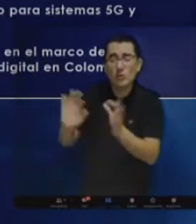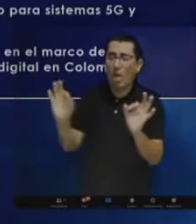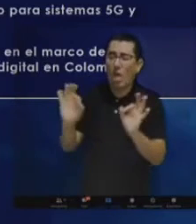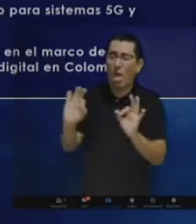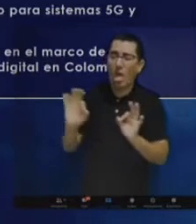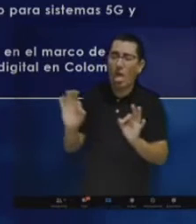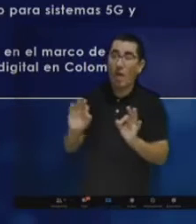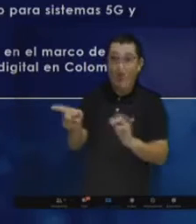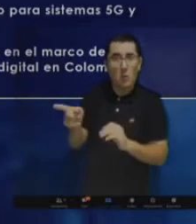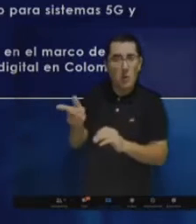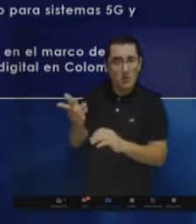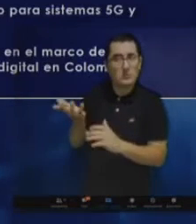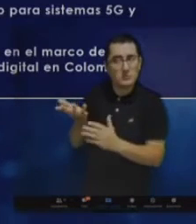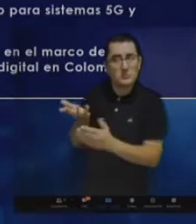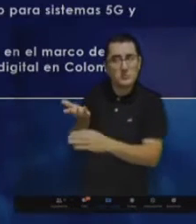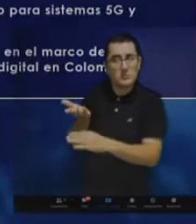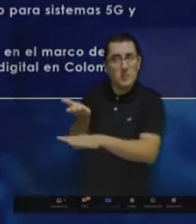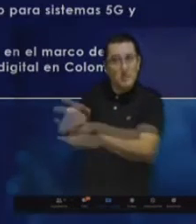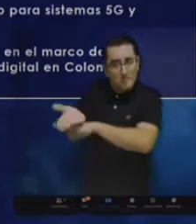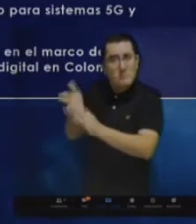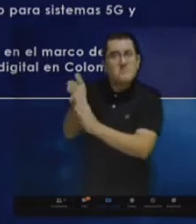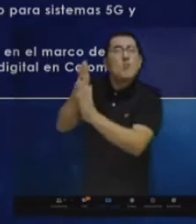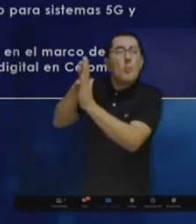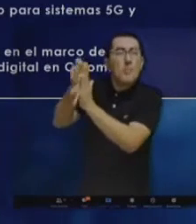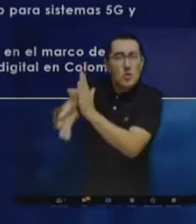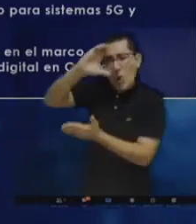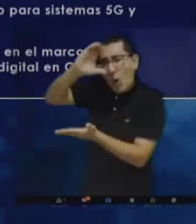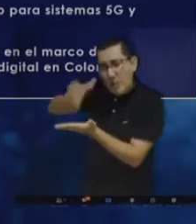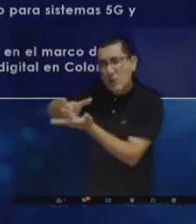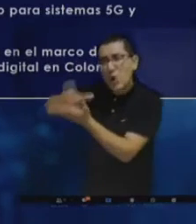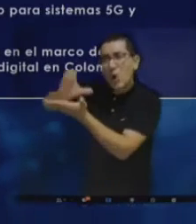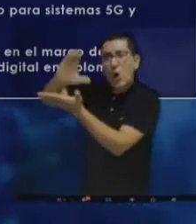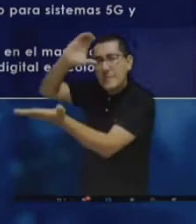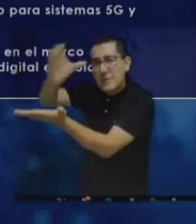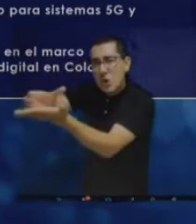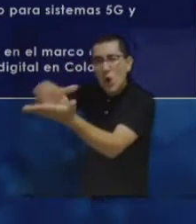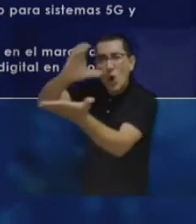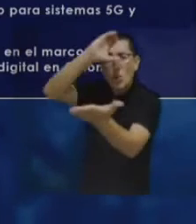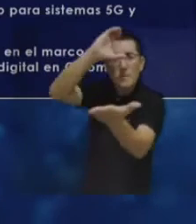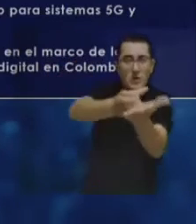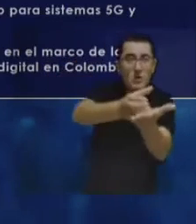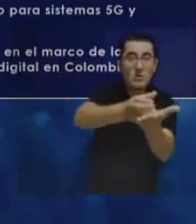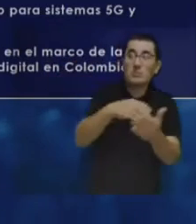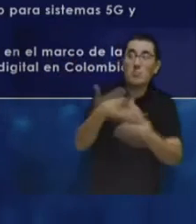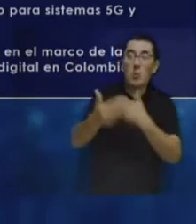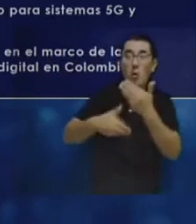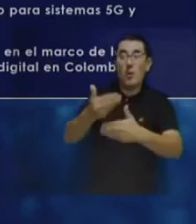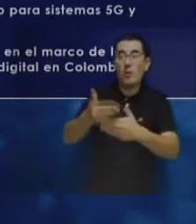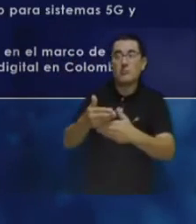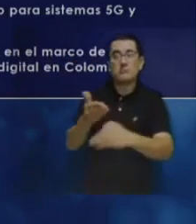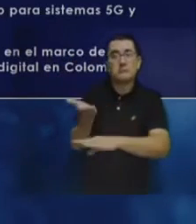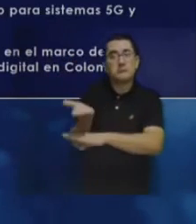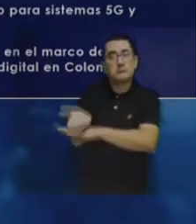manifiestan su opinión sobre la necesidad de satisfacer lo planteado en cada uno de los puntos.